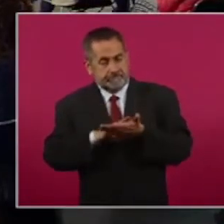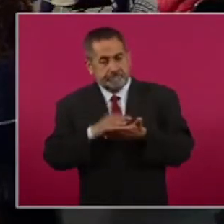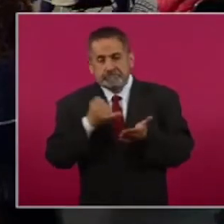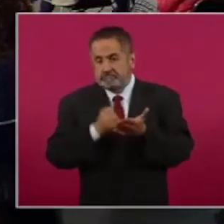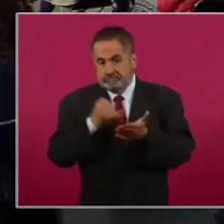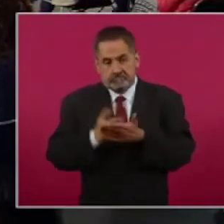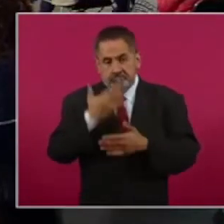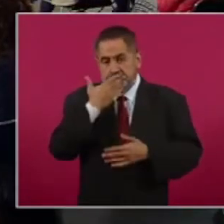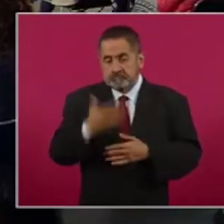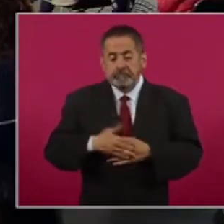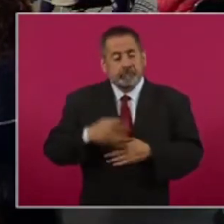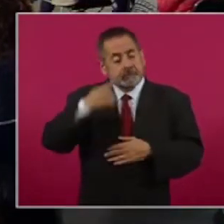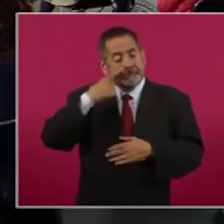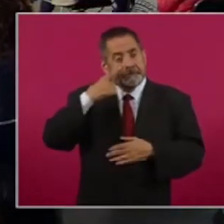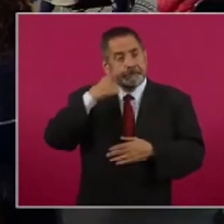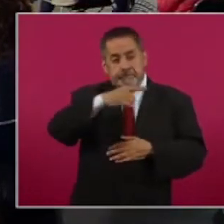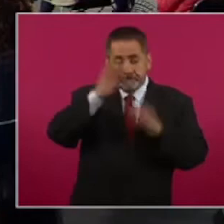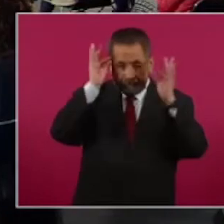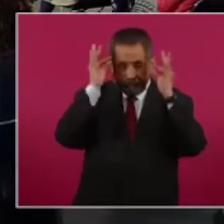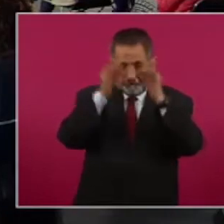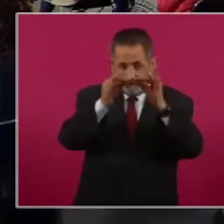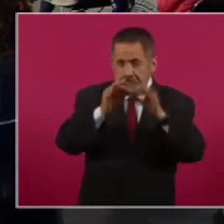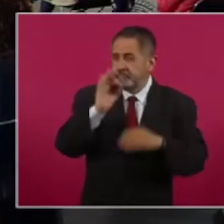nada más por aduanas,